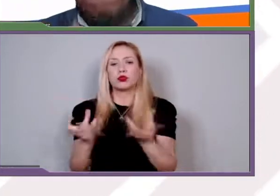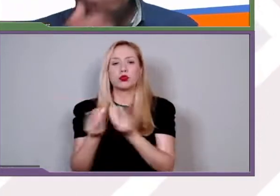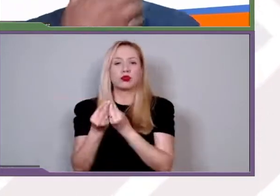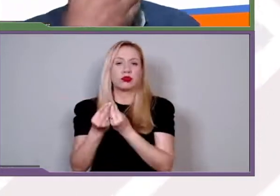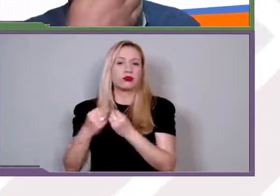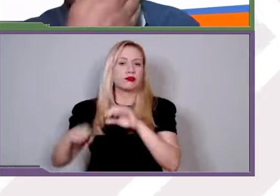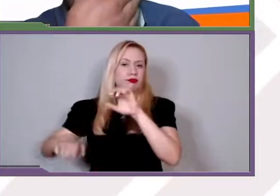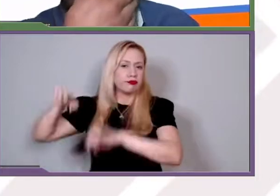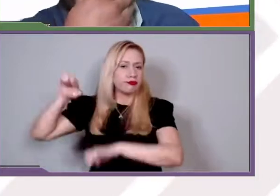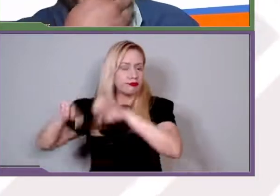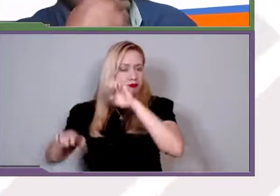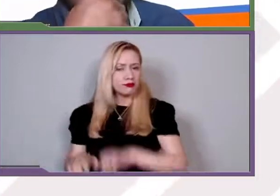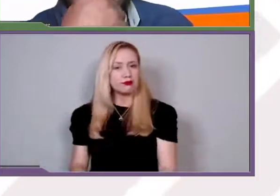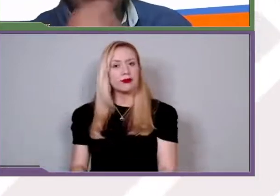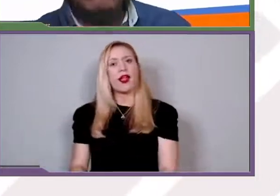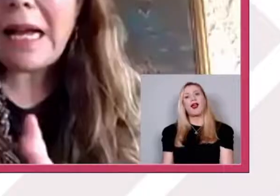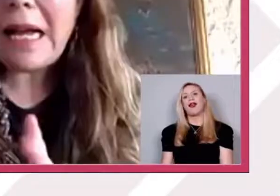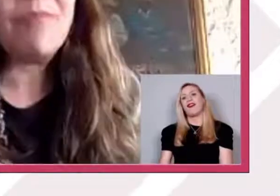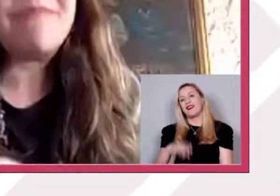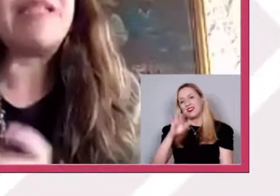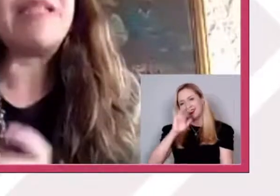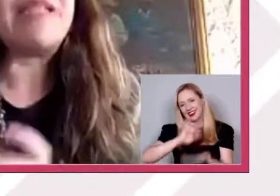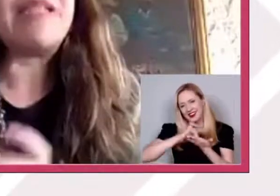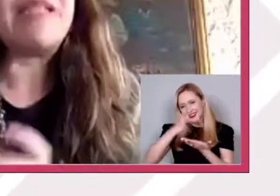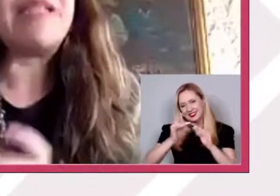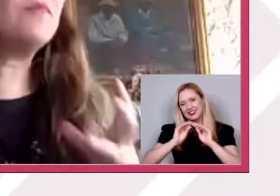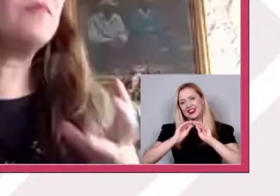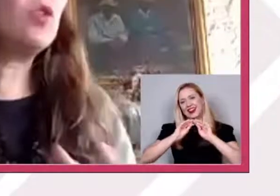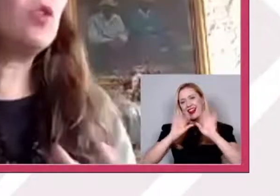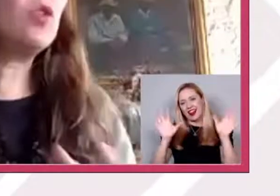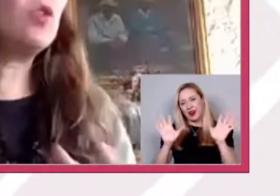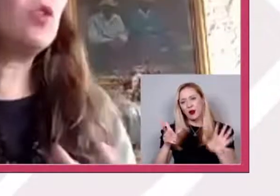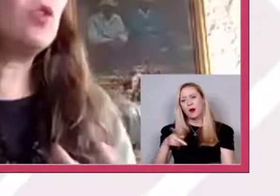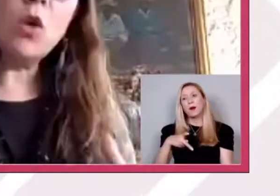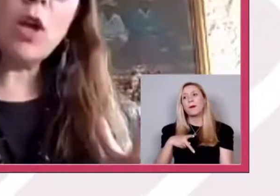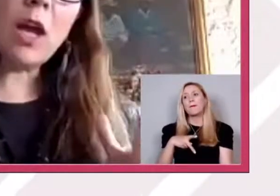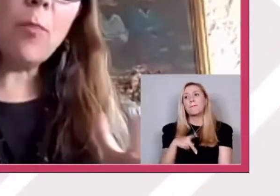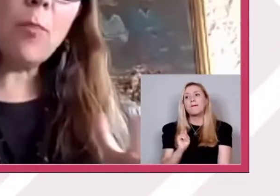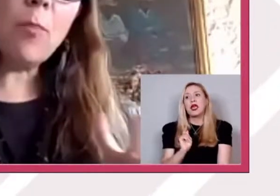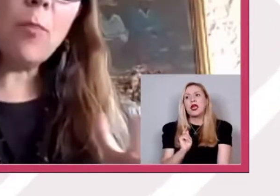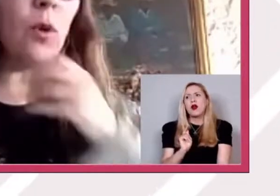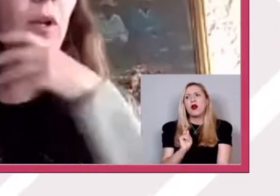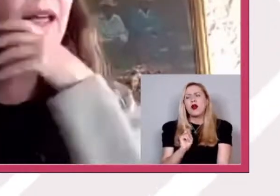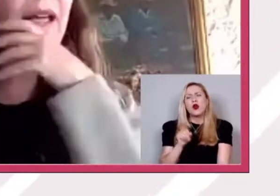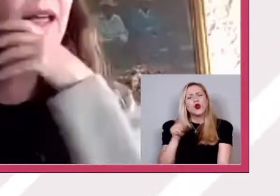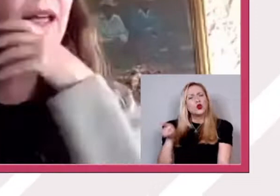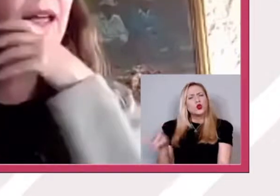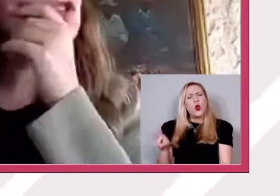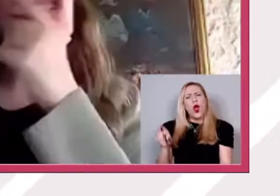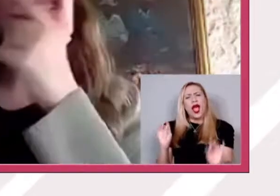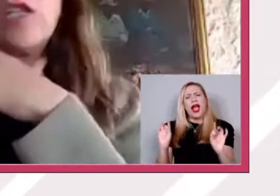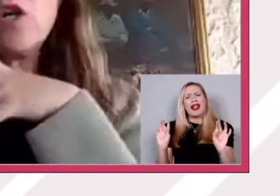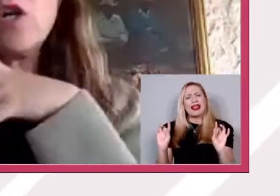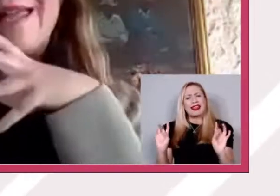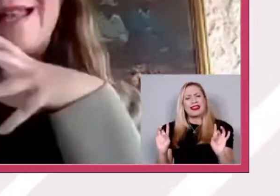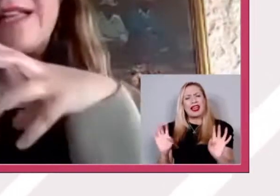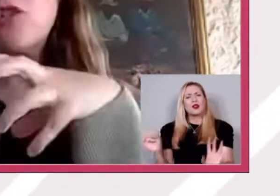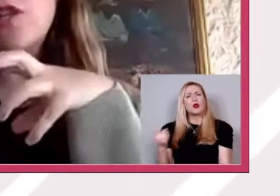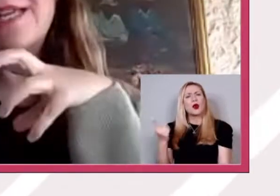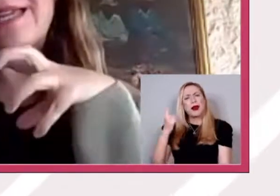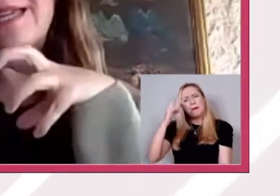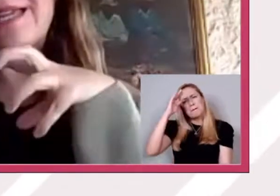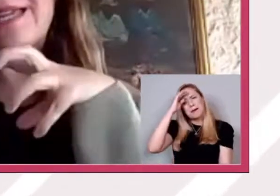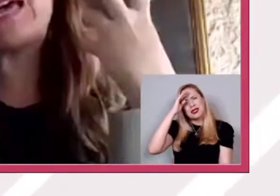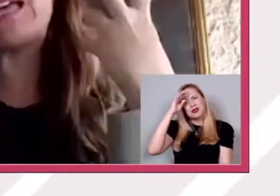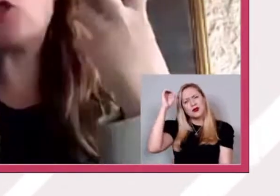Ya. Qué bueno que lo aclaras. Sin embargo, no sé, Angelita, ¿tú qué opinas? Porque yo siento que el hecho